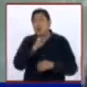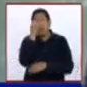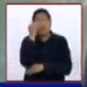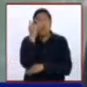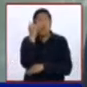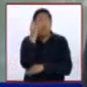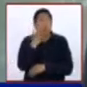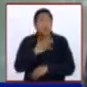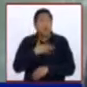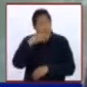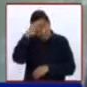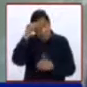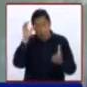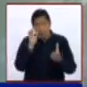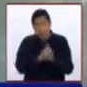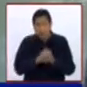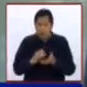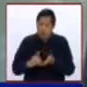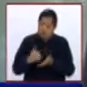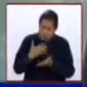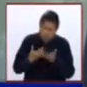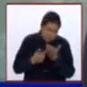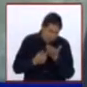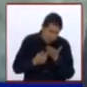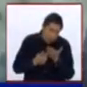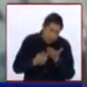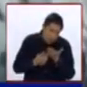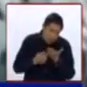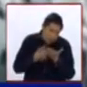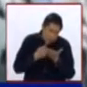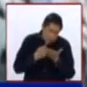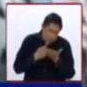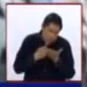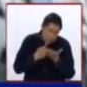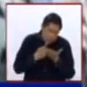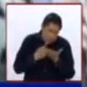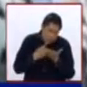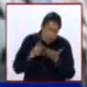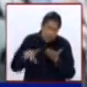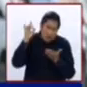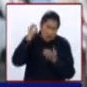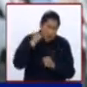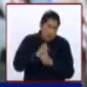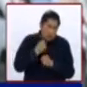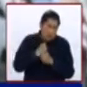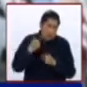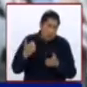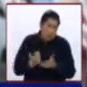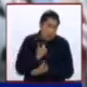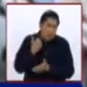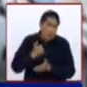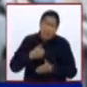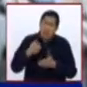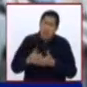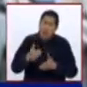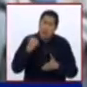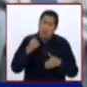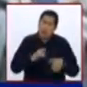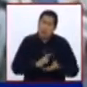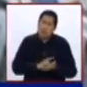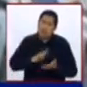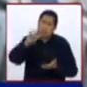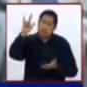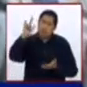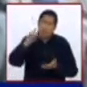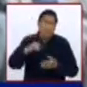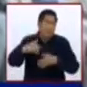mediodía recibe mi esposo el mensaje indicando que había conseguido un trabajo nuevo y que tenía que adelantar su vuelo, que